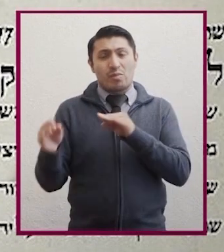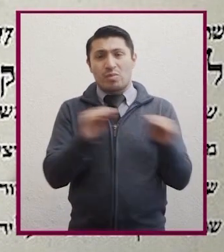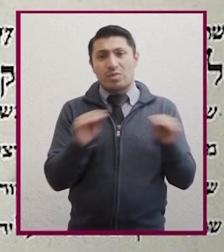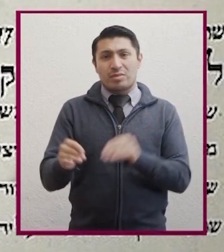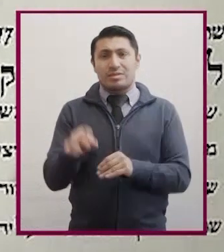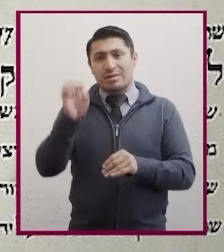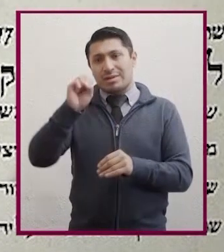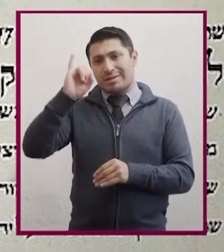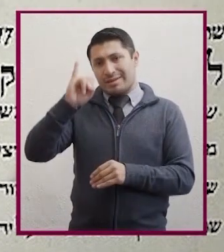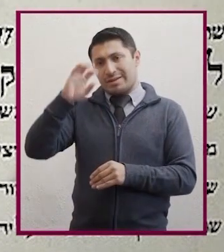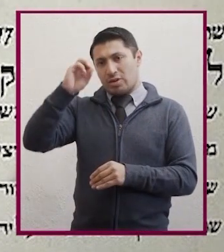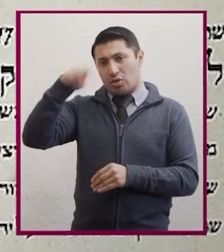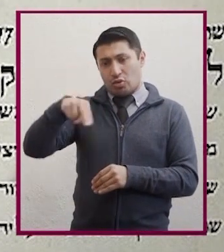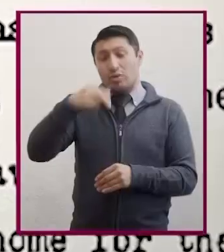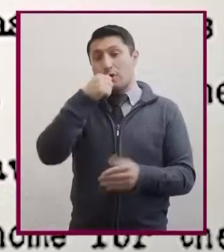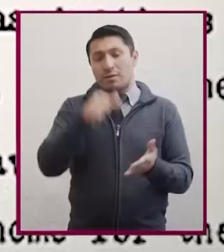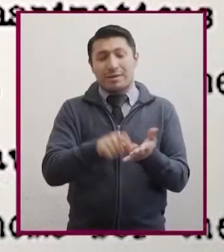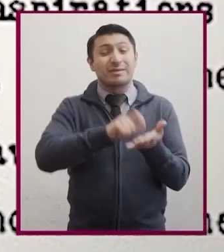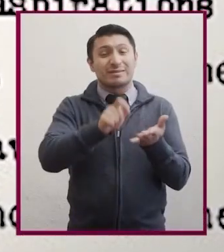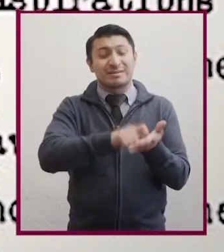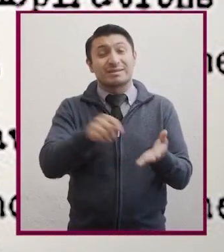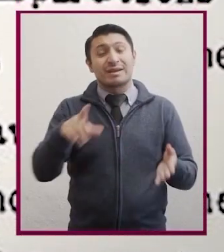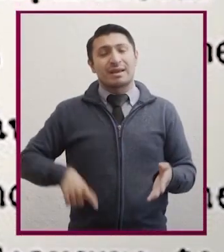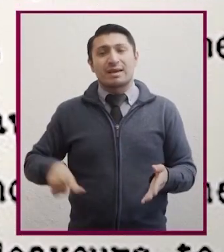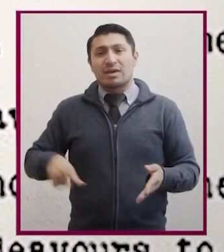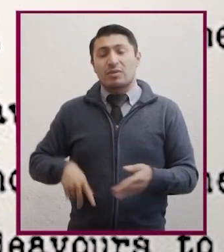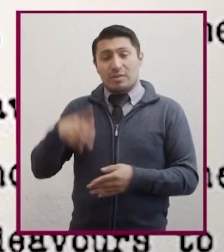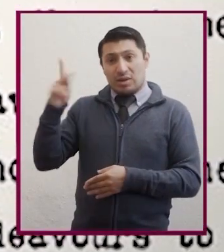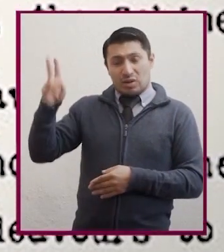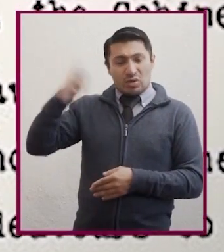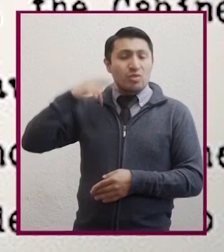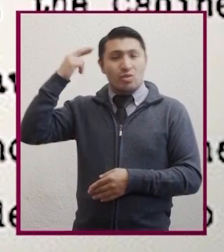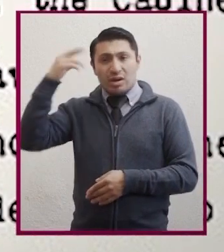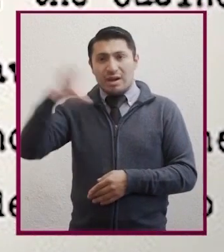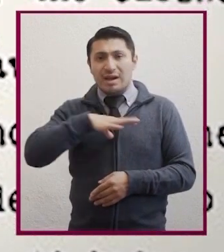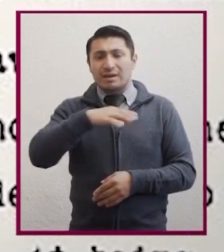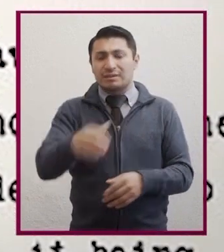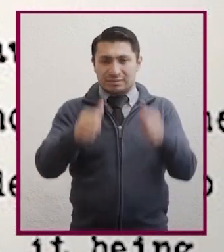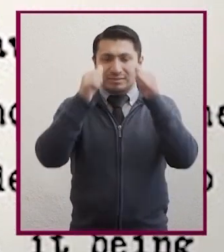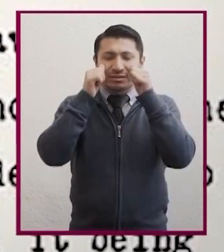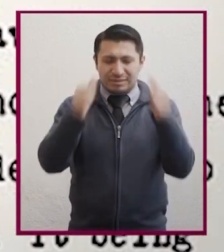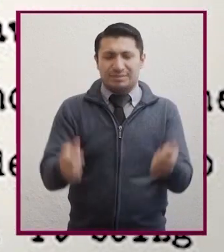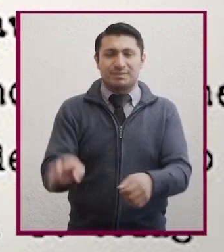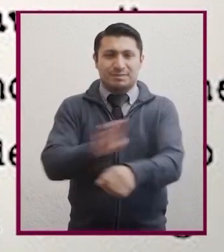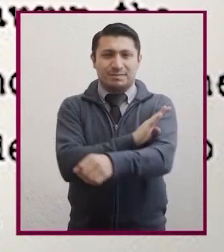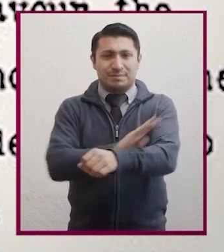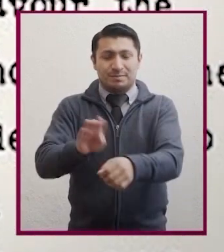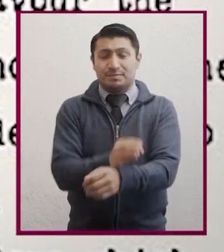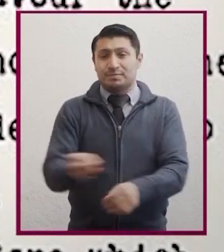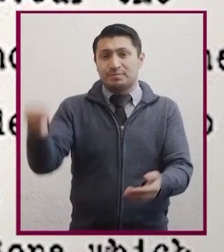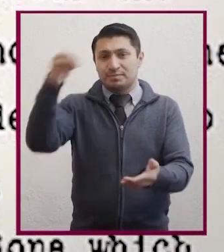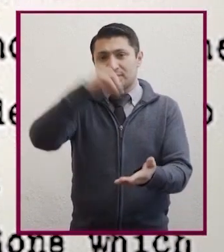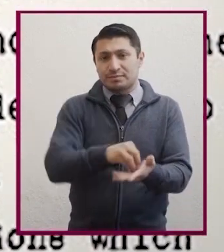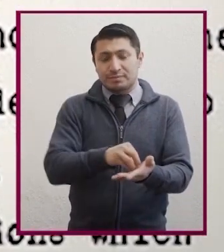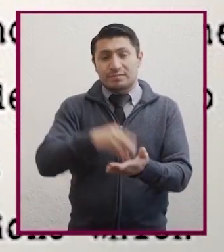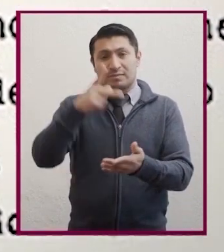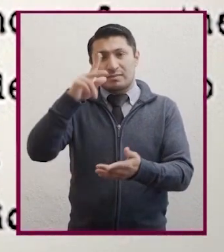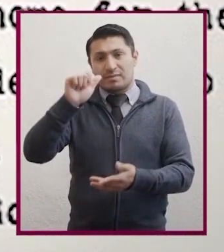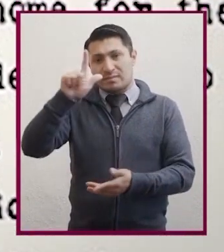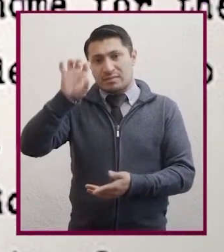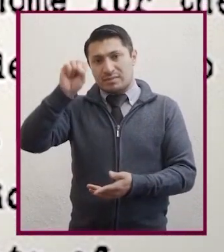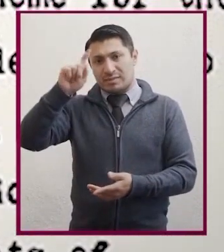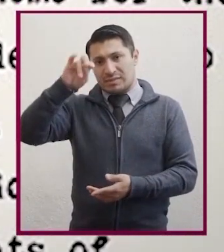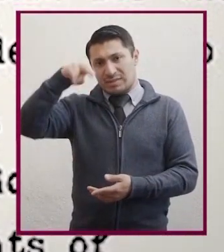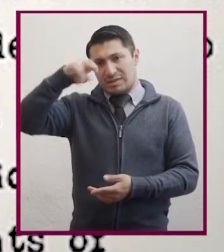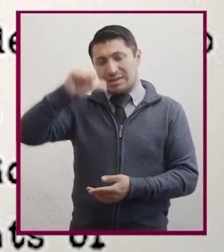movimiento sionista. En la carta decía que el gobierno de su majestad contempla favorablemente el establecimiento en Palestina de